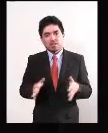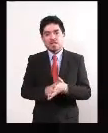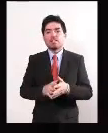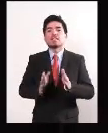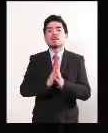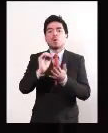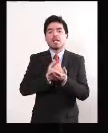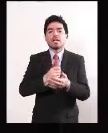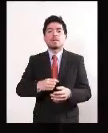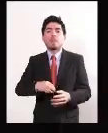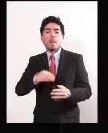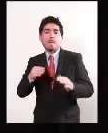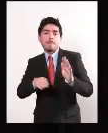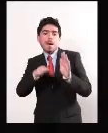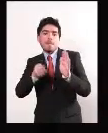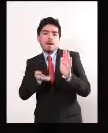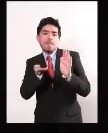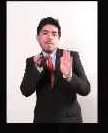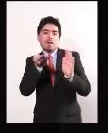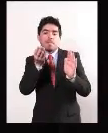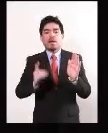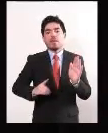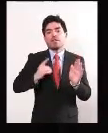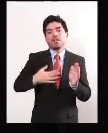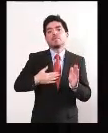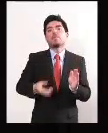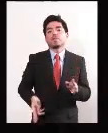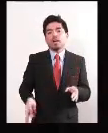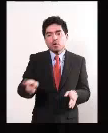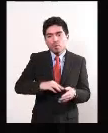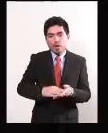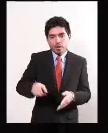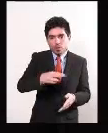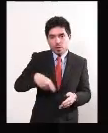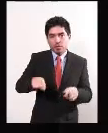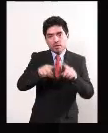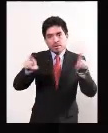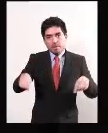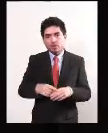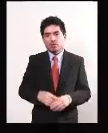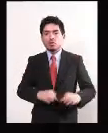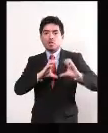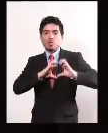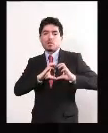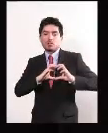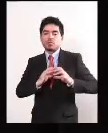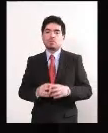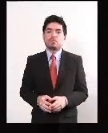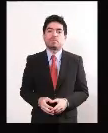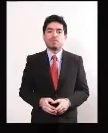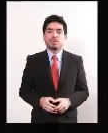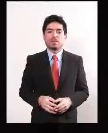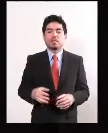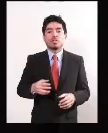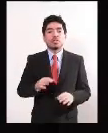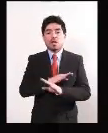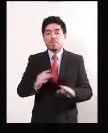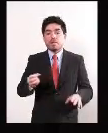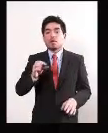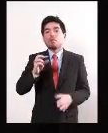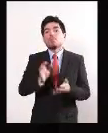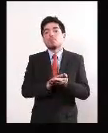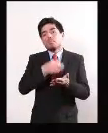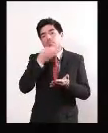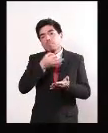vez más digno. Y eso quiere decir de que debemos de recuperar nuestro espacio con el corazón en la mano. Acabo mis palabras diciendo